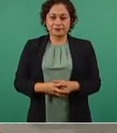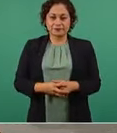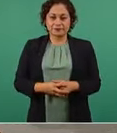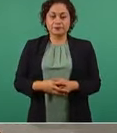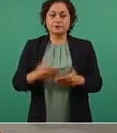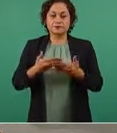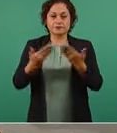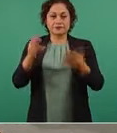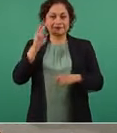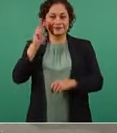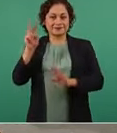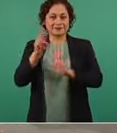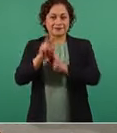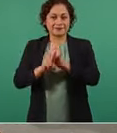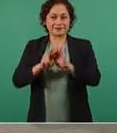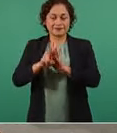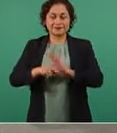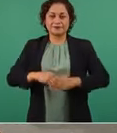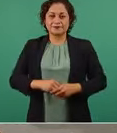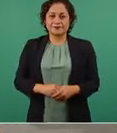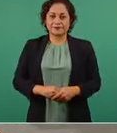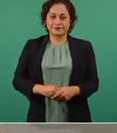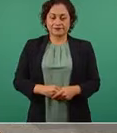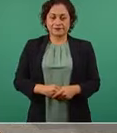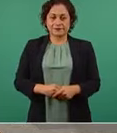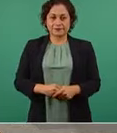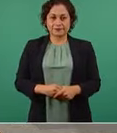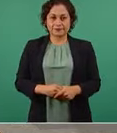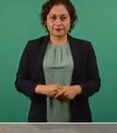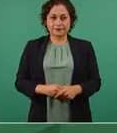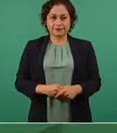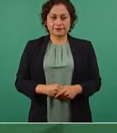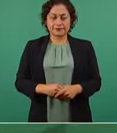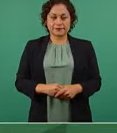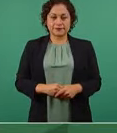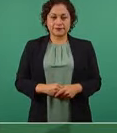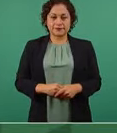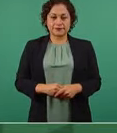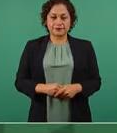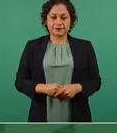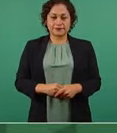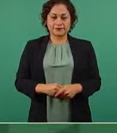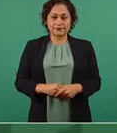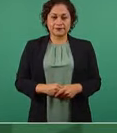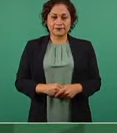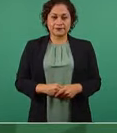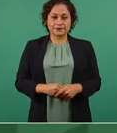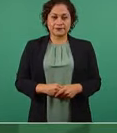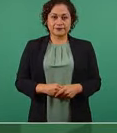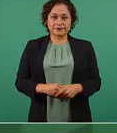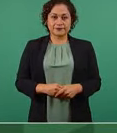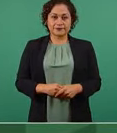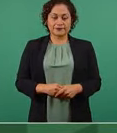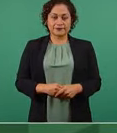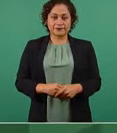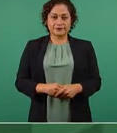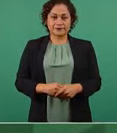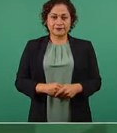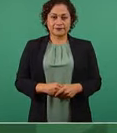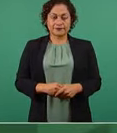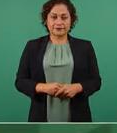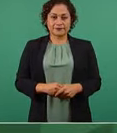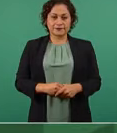Vamos con los videos. La Secretaría de la Defensa Nacional informa los avances en la construcción del